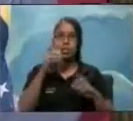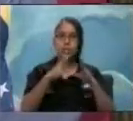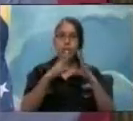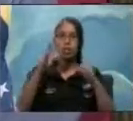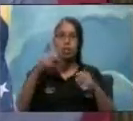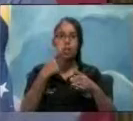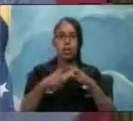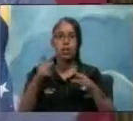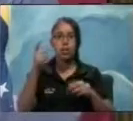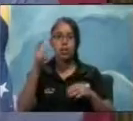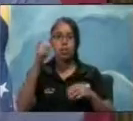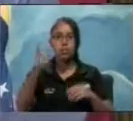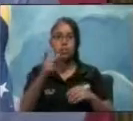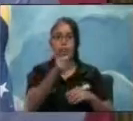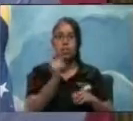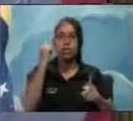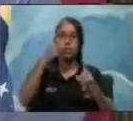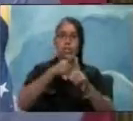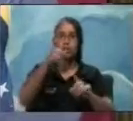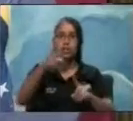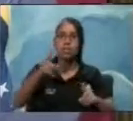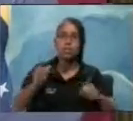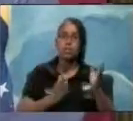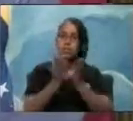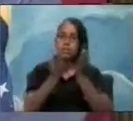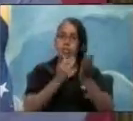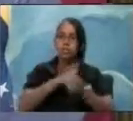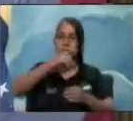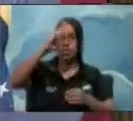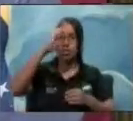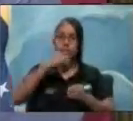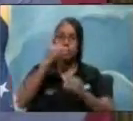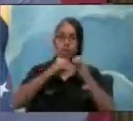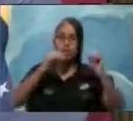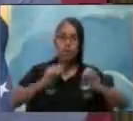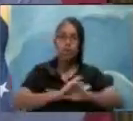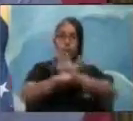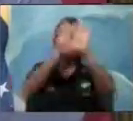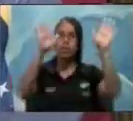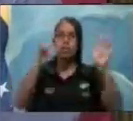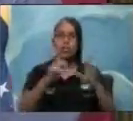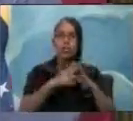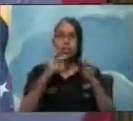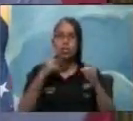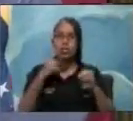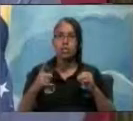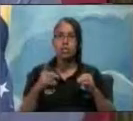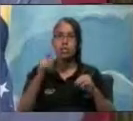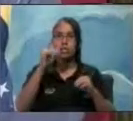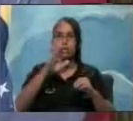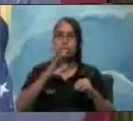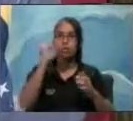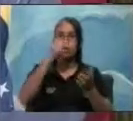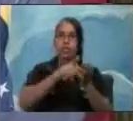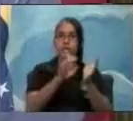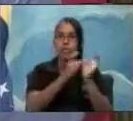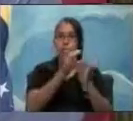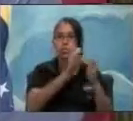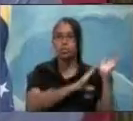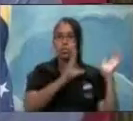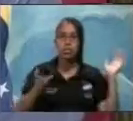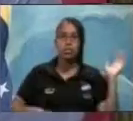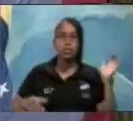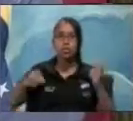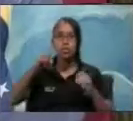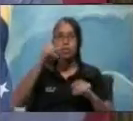aquella persona que a través de ese siervo de Dios se hacen los milagros. Pero no, no, Señor, no fui yo, fue Jesucristo. Dios,